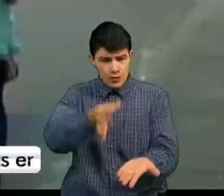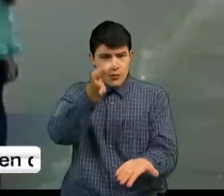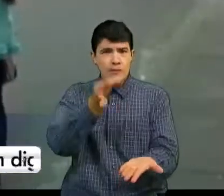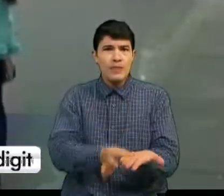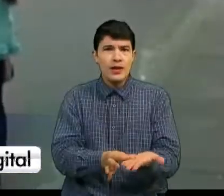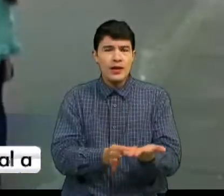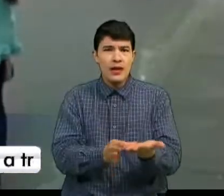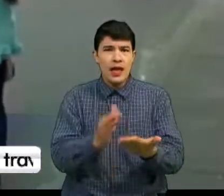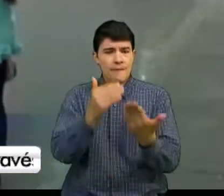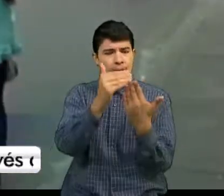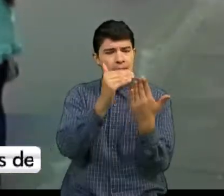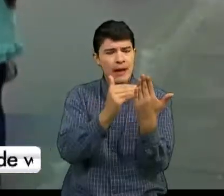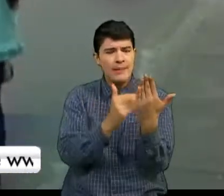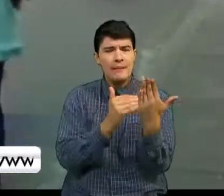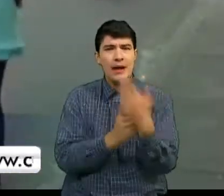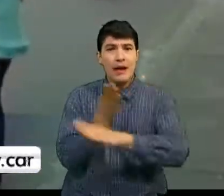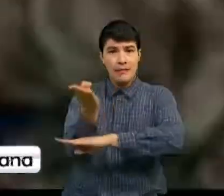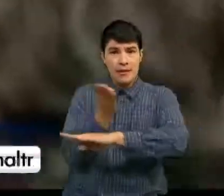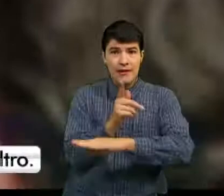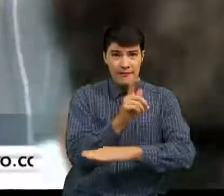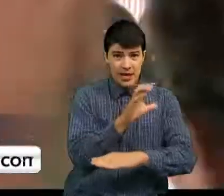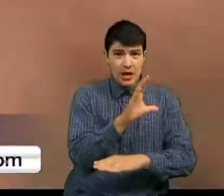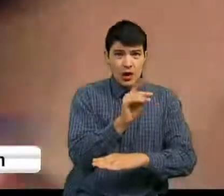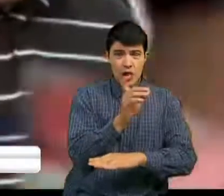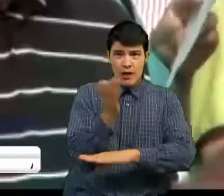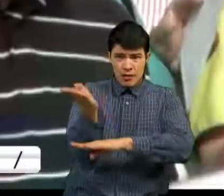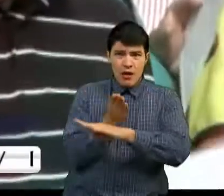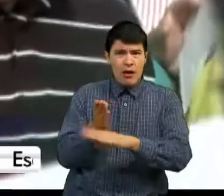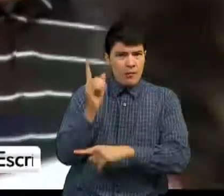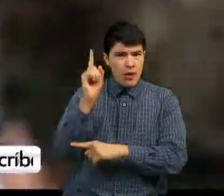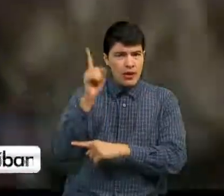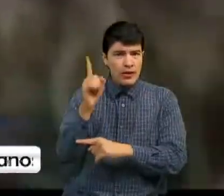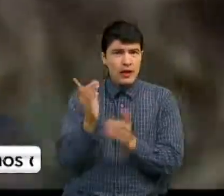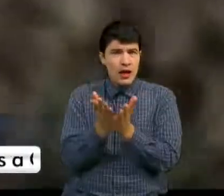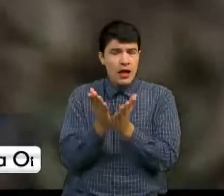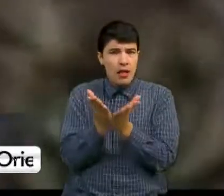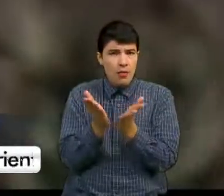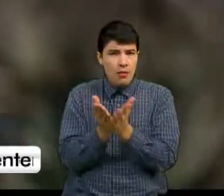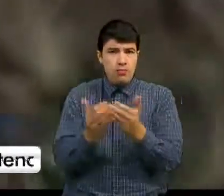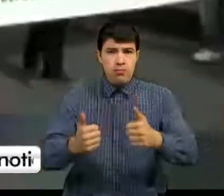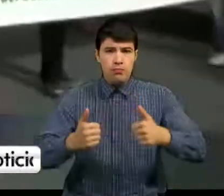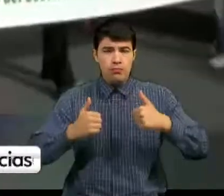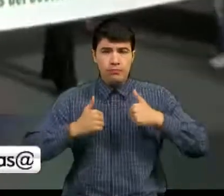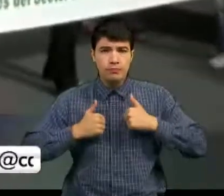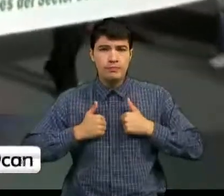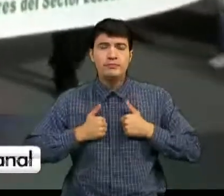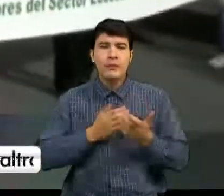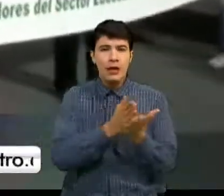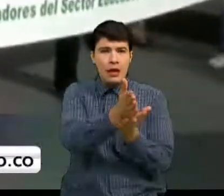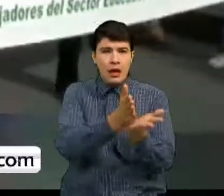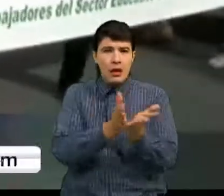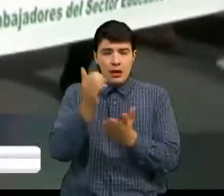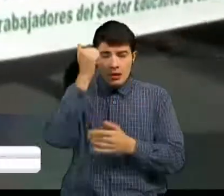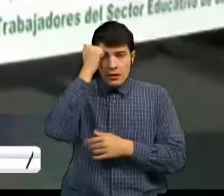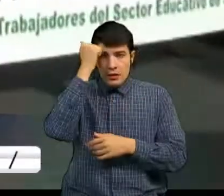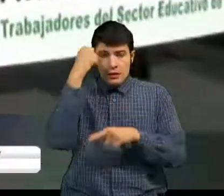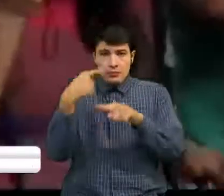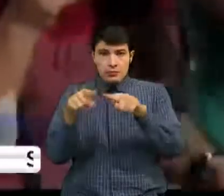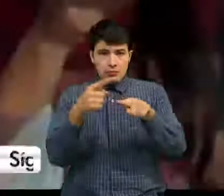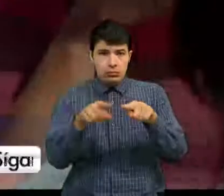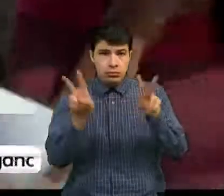el pliego de peticiones que presentó FECODE sobre política educativa, bienestar y carrera docente, entre otros